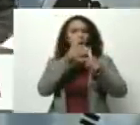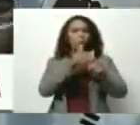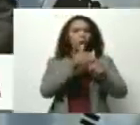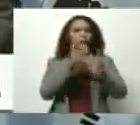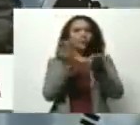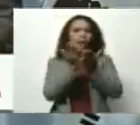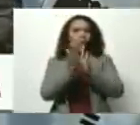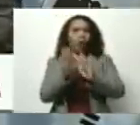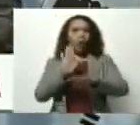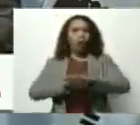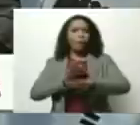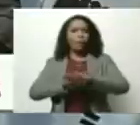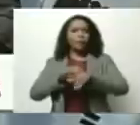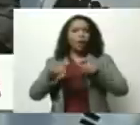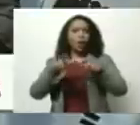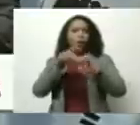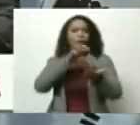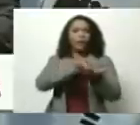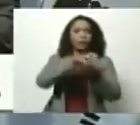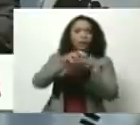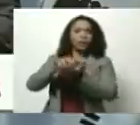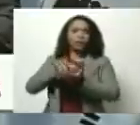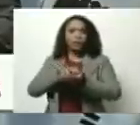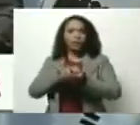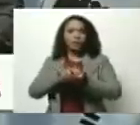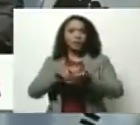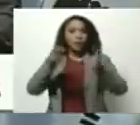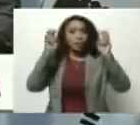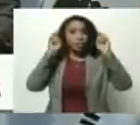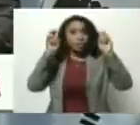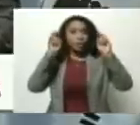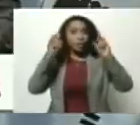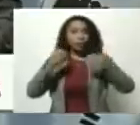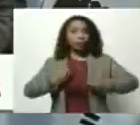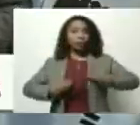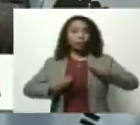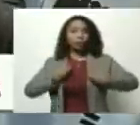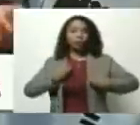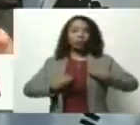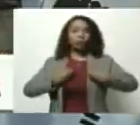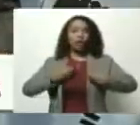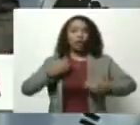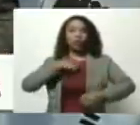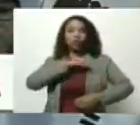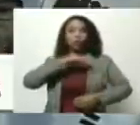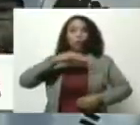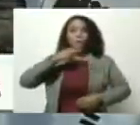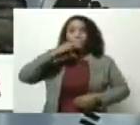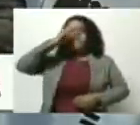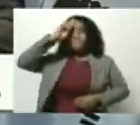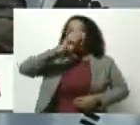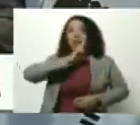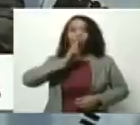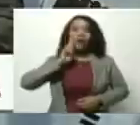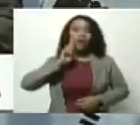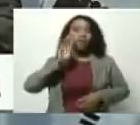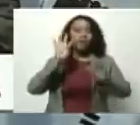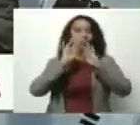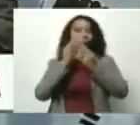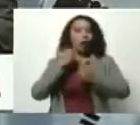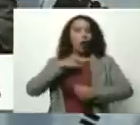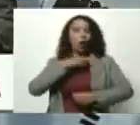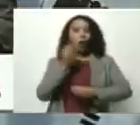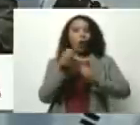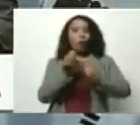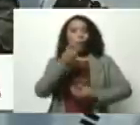que ocurran en sus regiones. Es un tema que nos preocupa como padres de familia, como